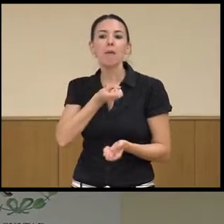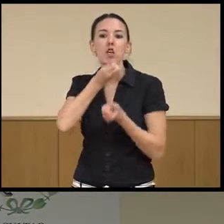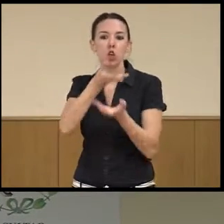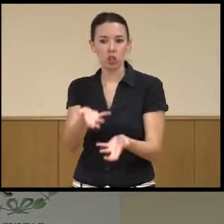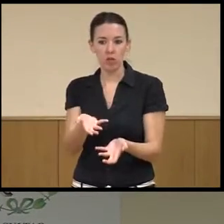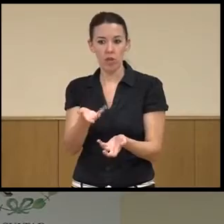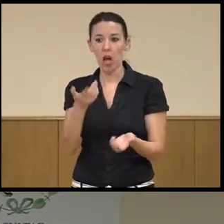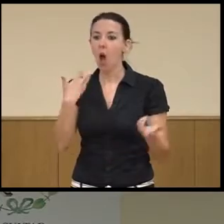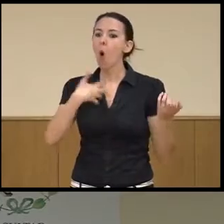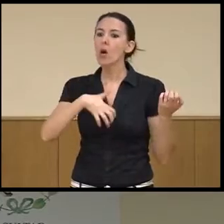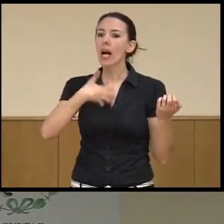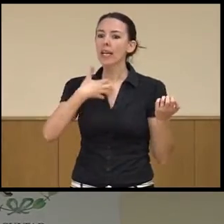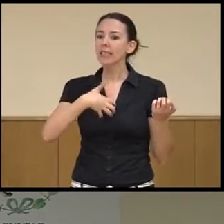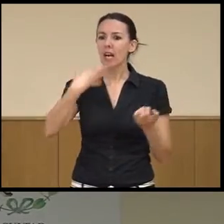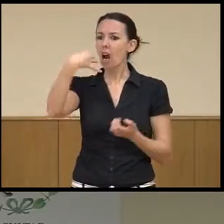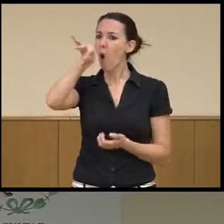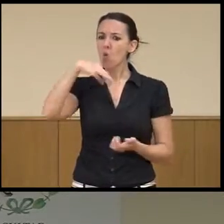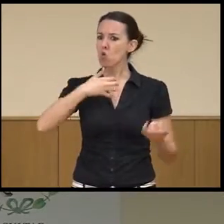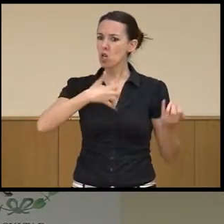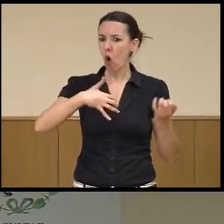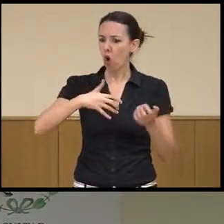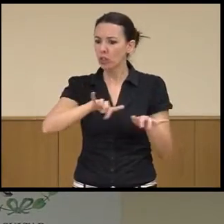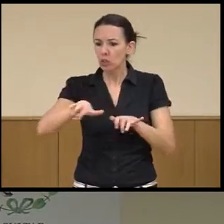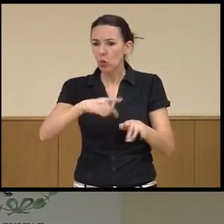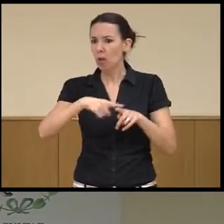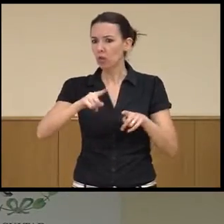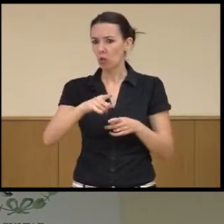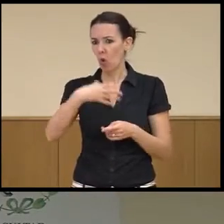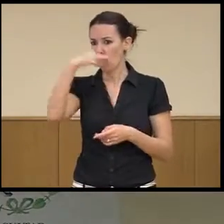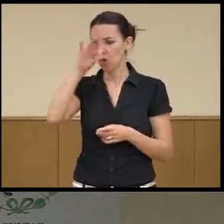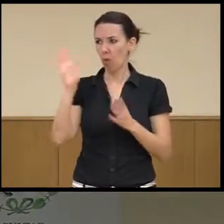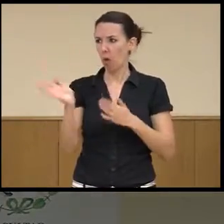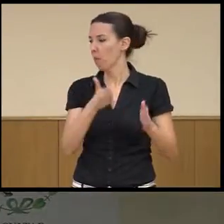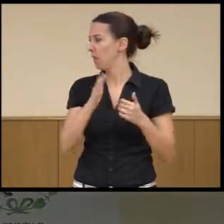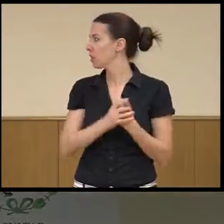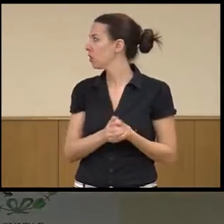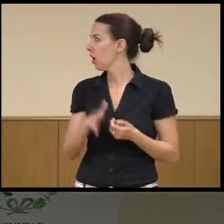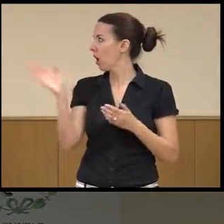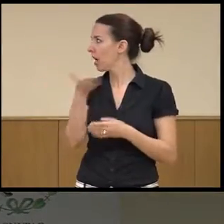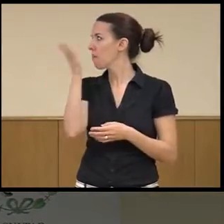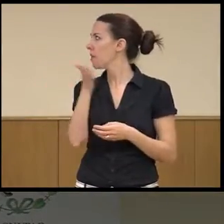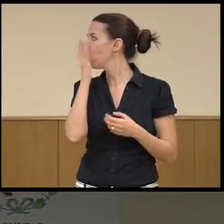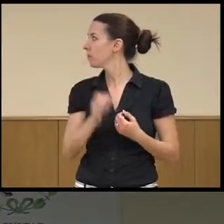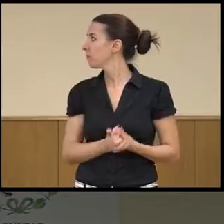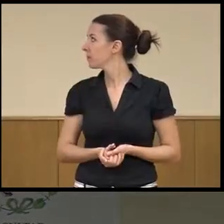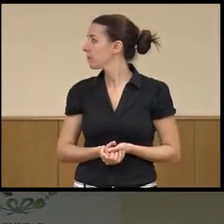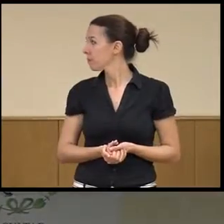No era la guitarra, desde luego, el único instrumento. Paso estas rápidamente,